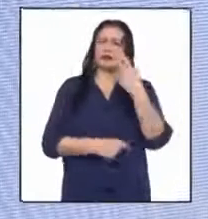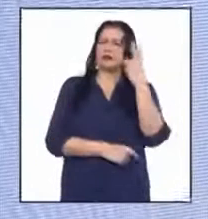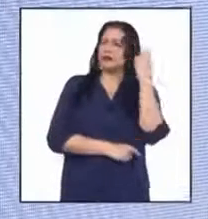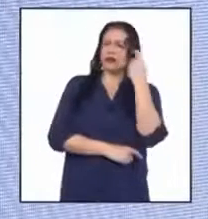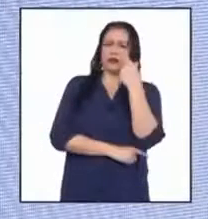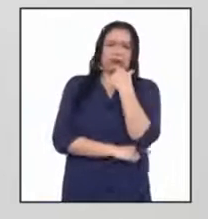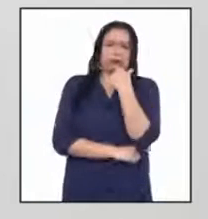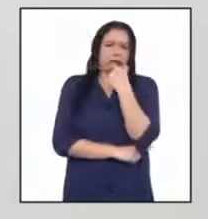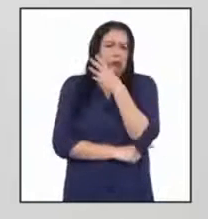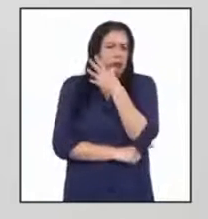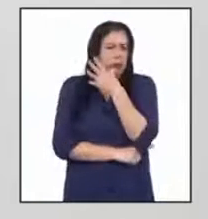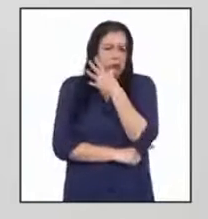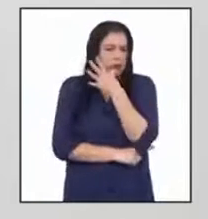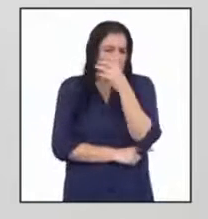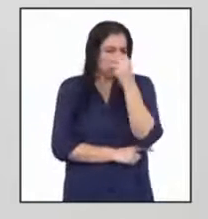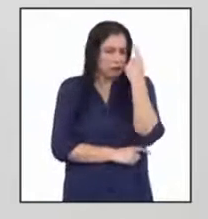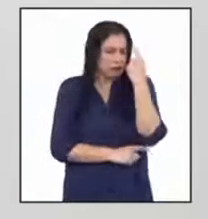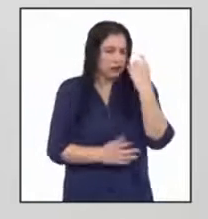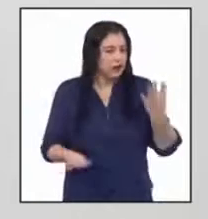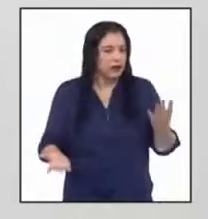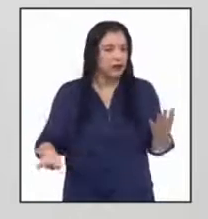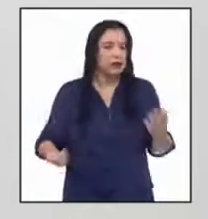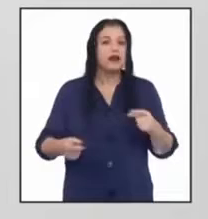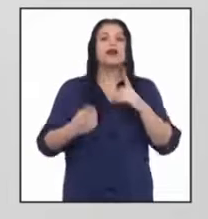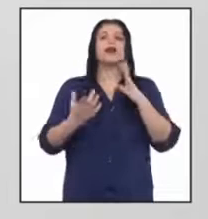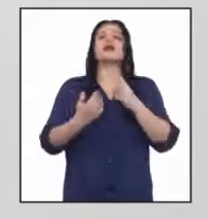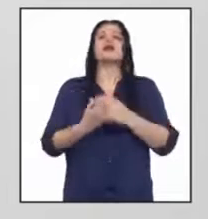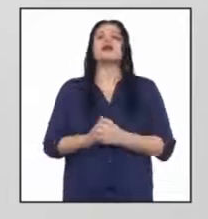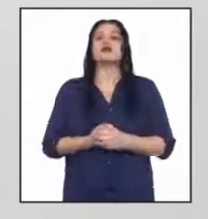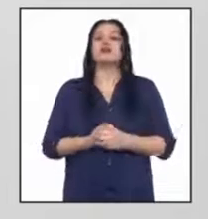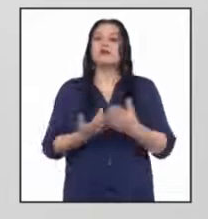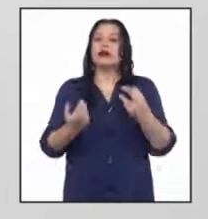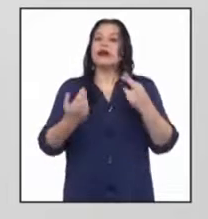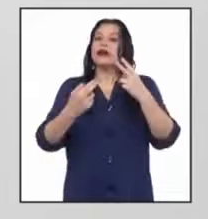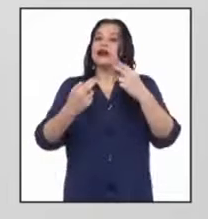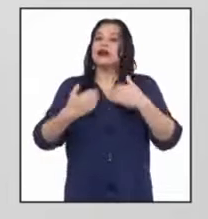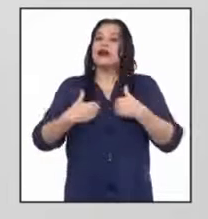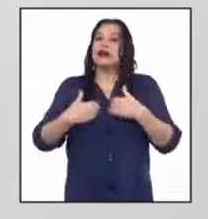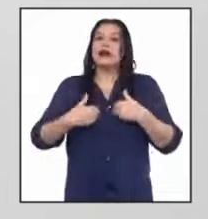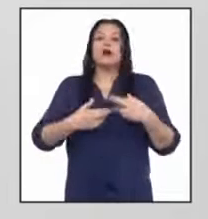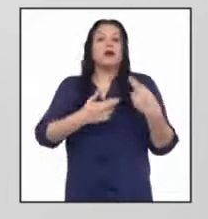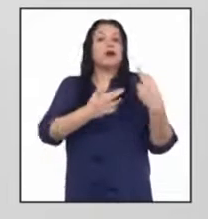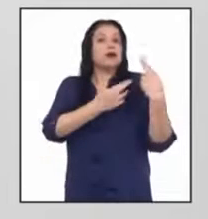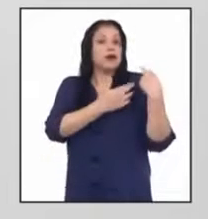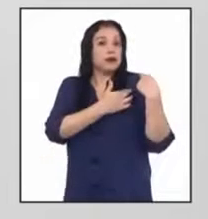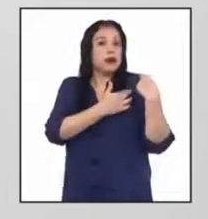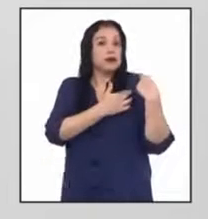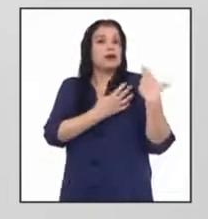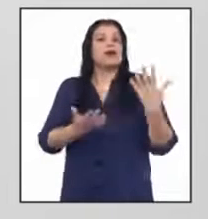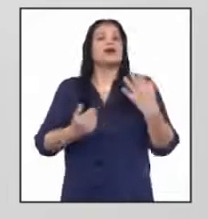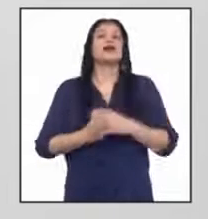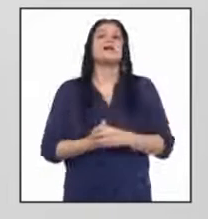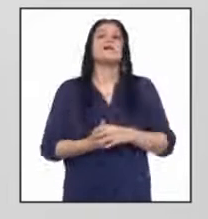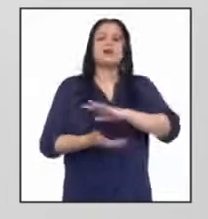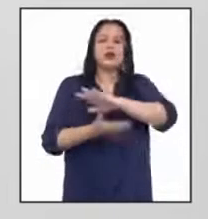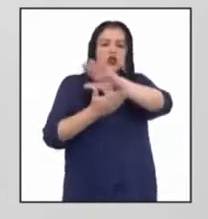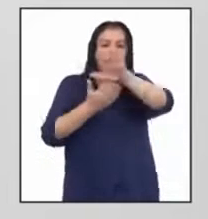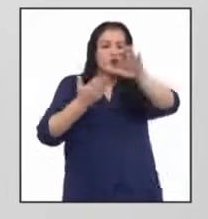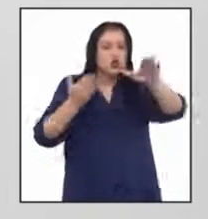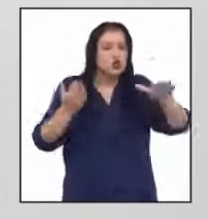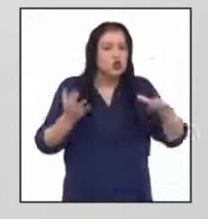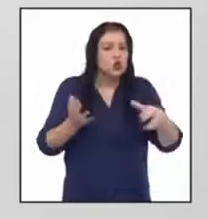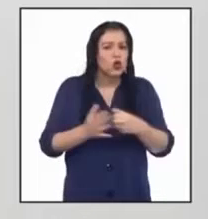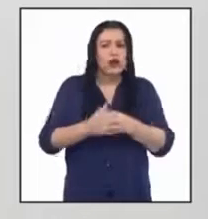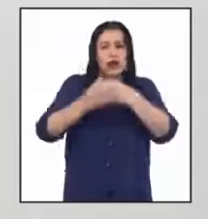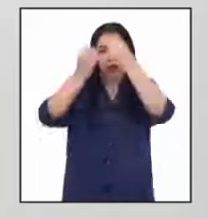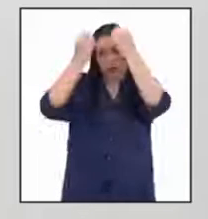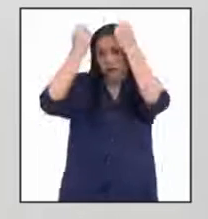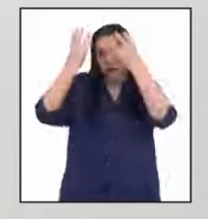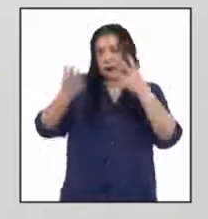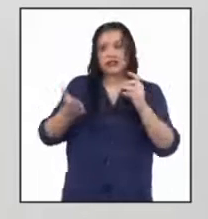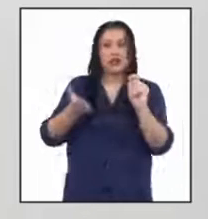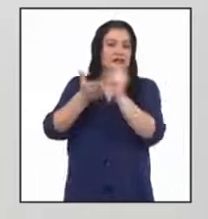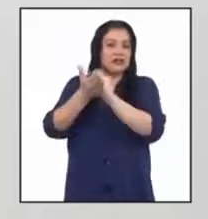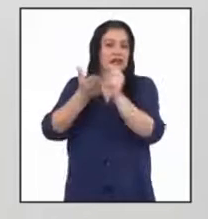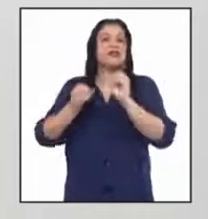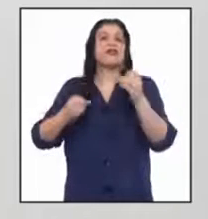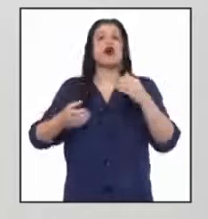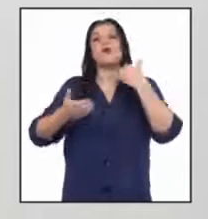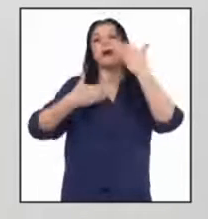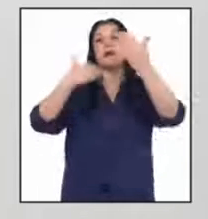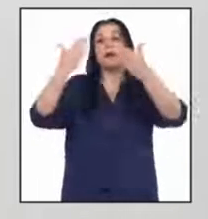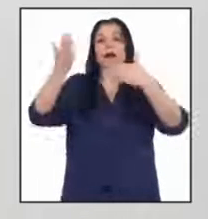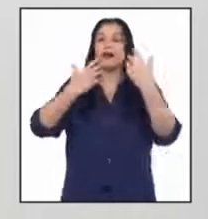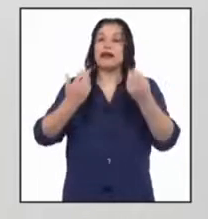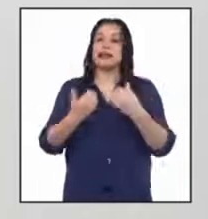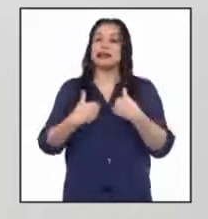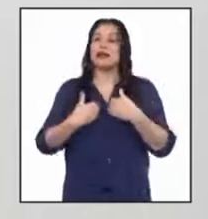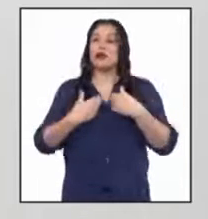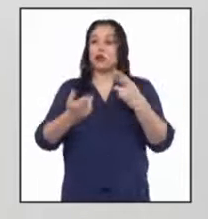mucho. Cumplen una función. Todos los textos, orales o escritos, cumplen una función y ello dependerá